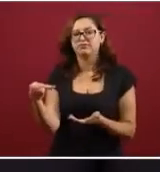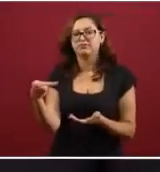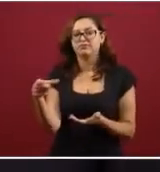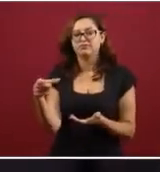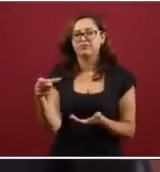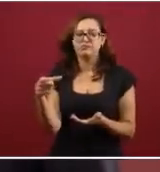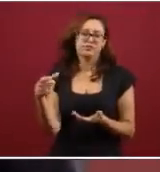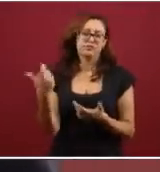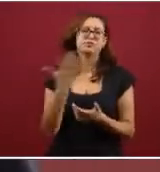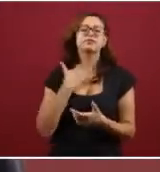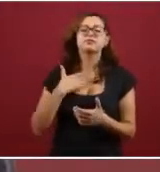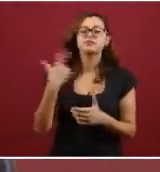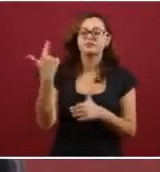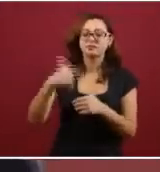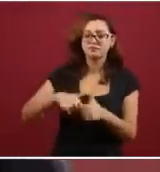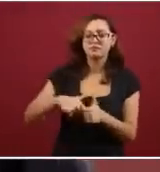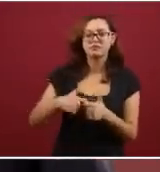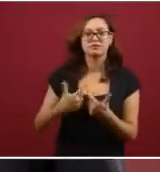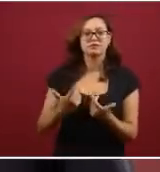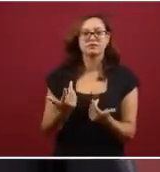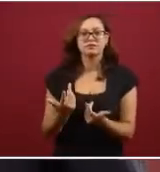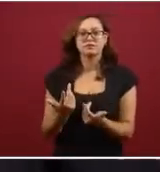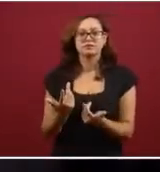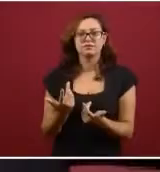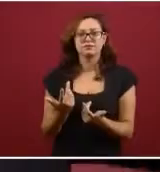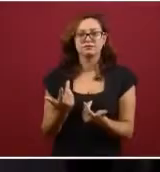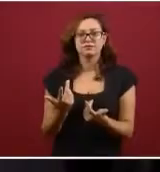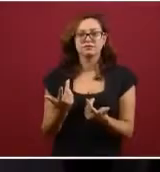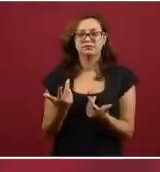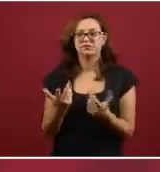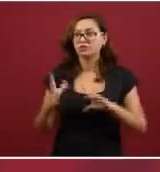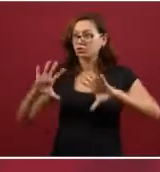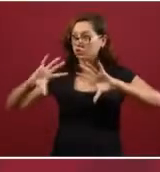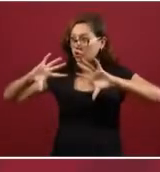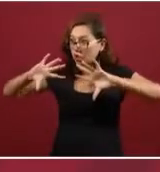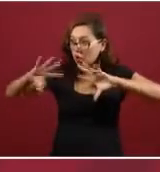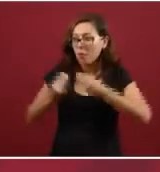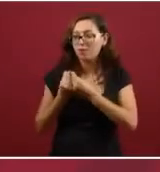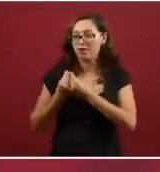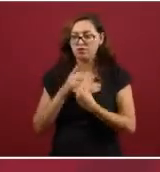de los combustibles. El gobierno en su conjunto